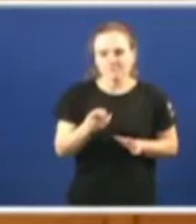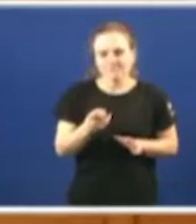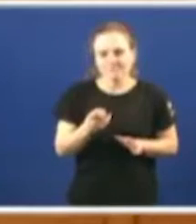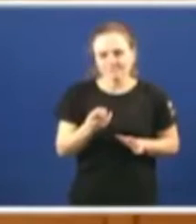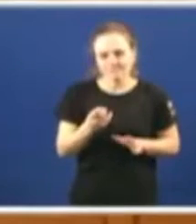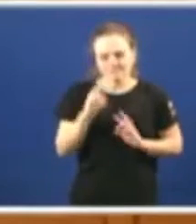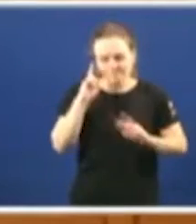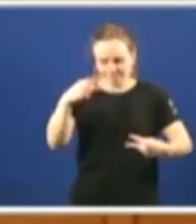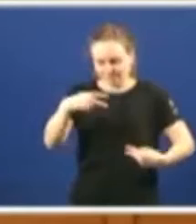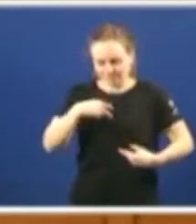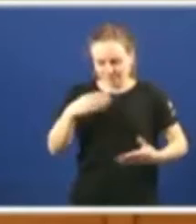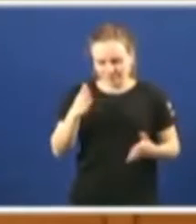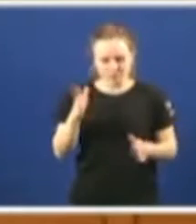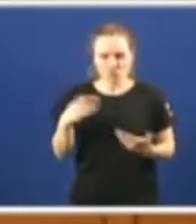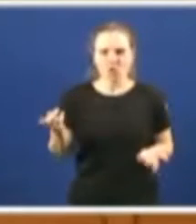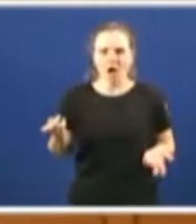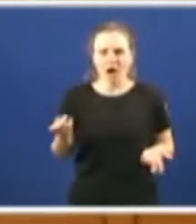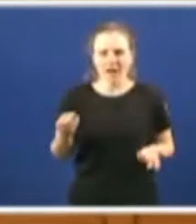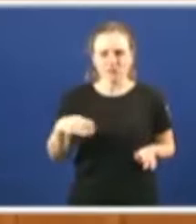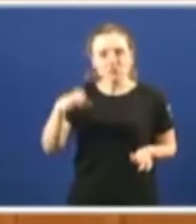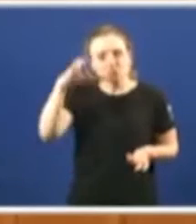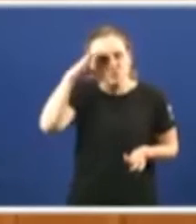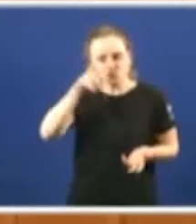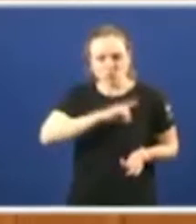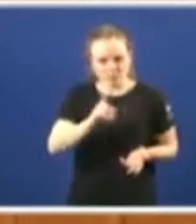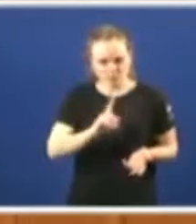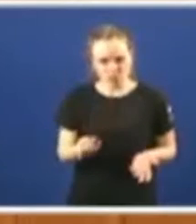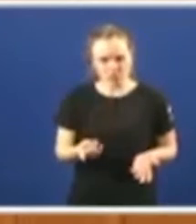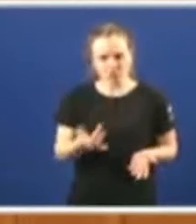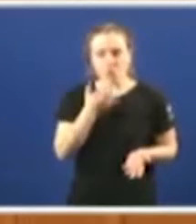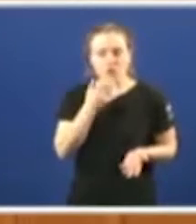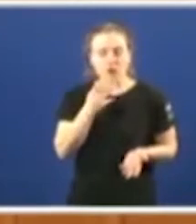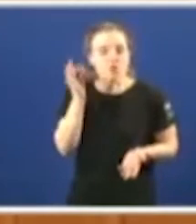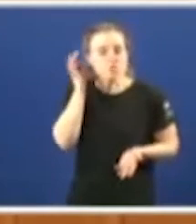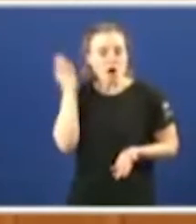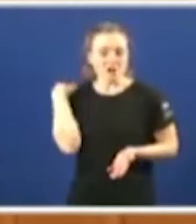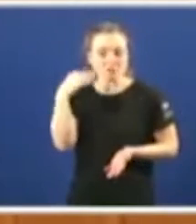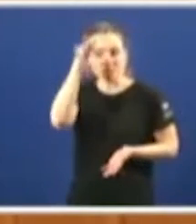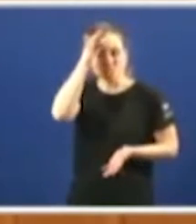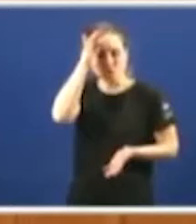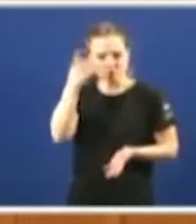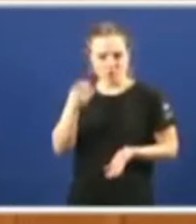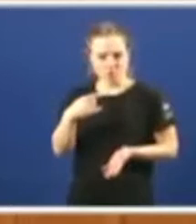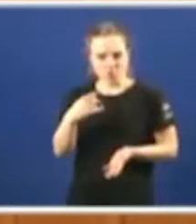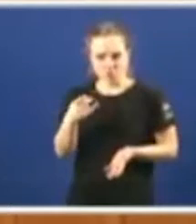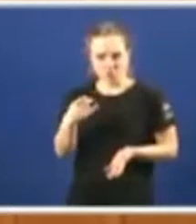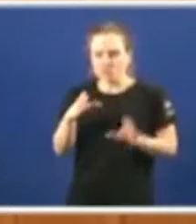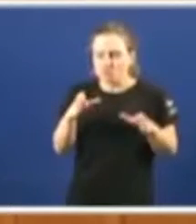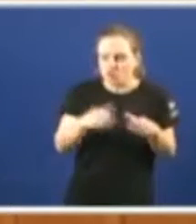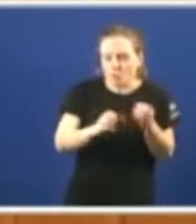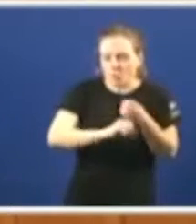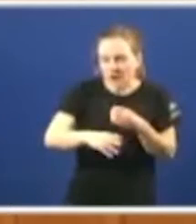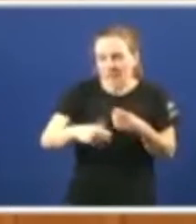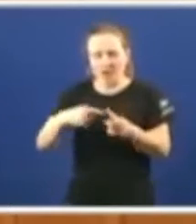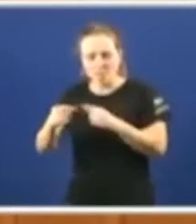de autocrítica, nin entenden, nin queren escoitar a todas as mulleres que, por exemplo, saíron o domingo, e que non llo di nin en Marea, nin o Bloque, nin o Partido